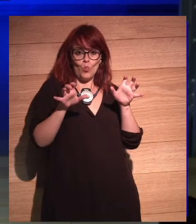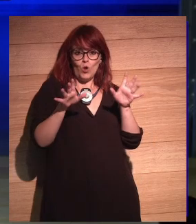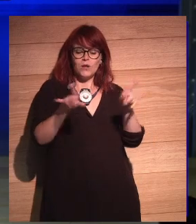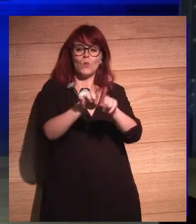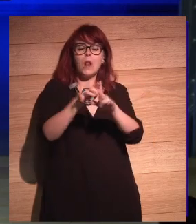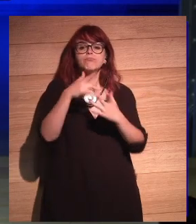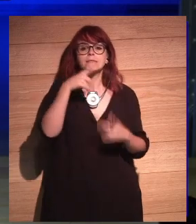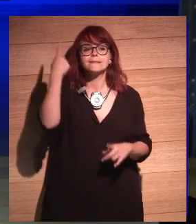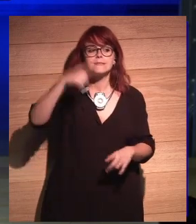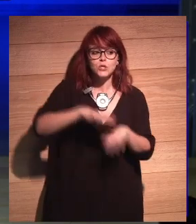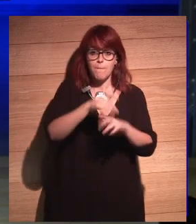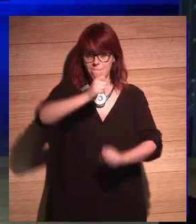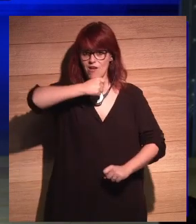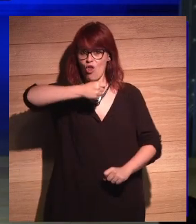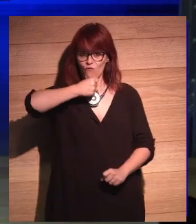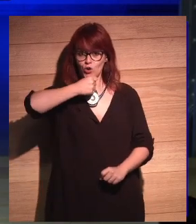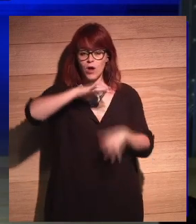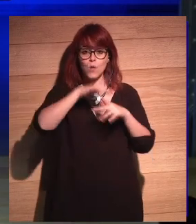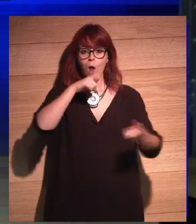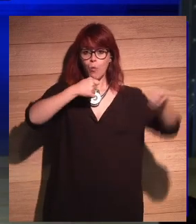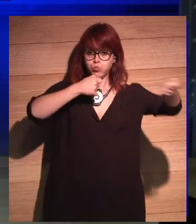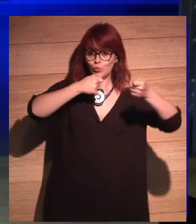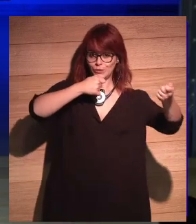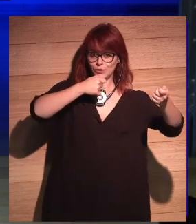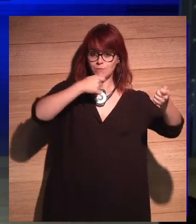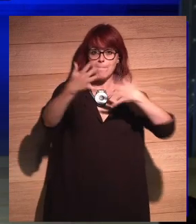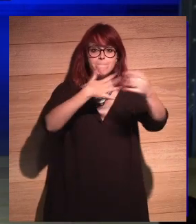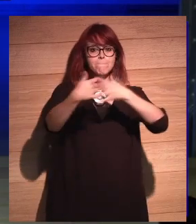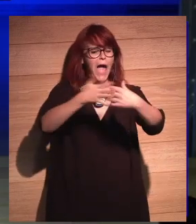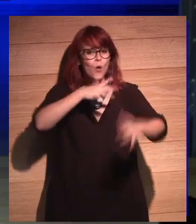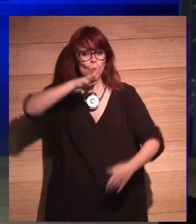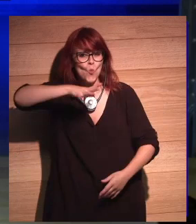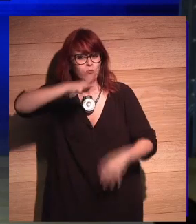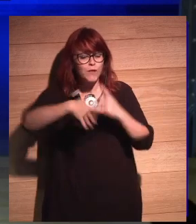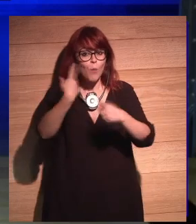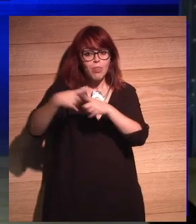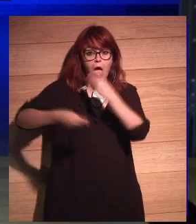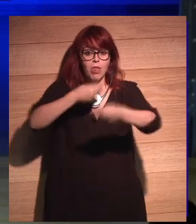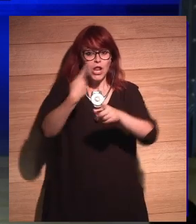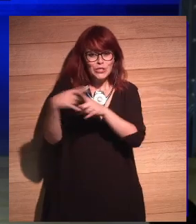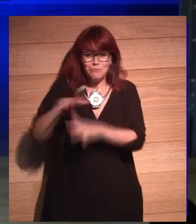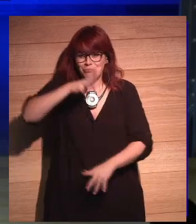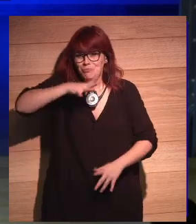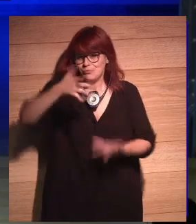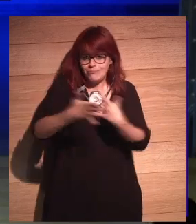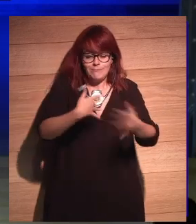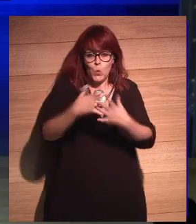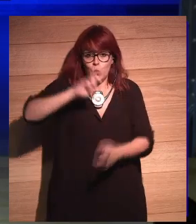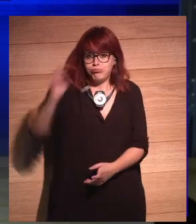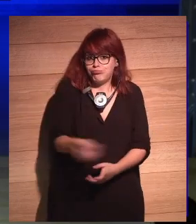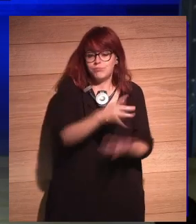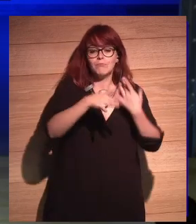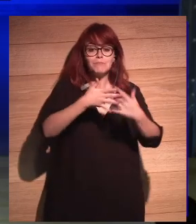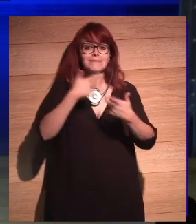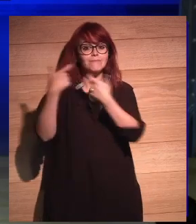ejemplo, yo ahora mismo tengo un micrófono y estoy con un puntero a la vez, las manos son extraordinarias, las cosas que podemos hacer con las manos son extraordinarias. Cuando estamos en